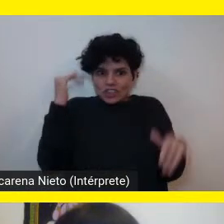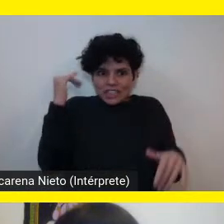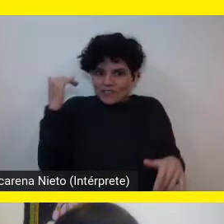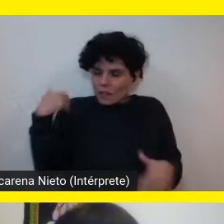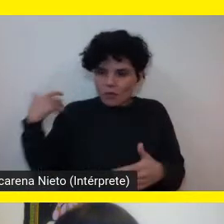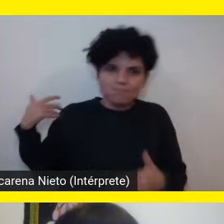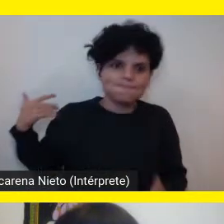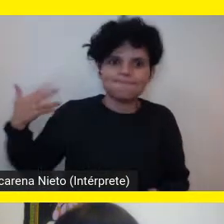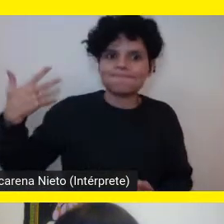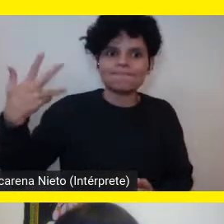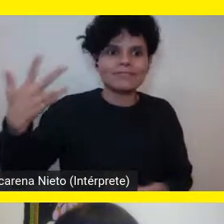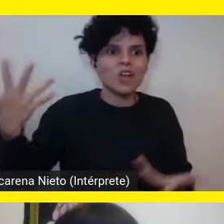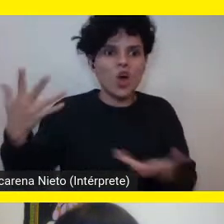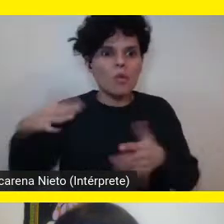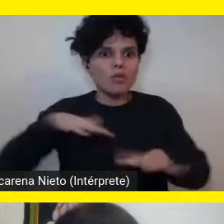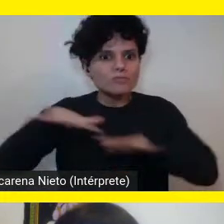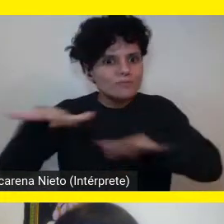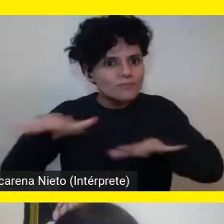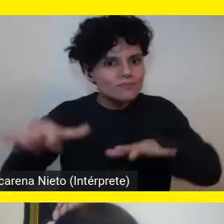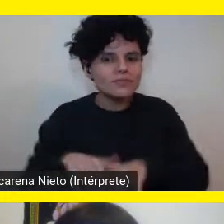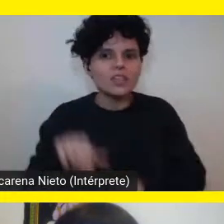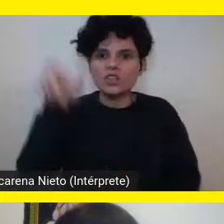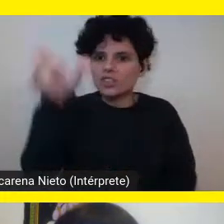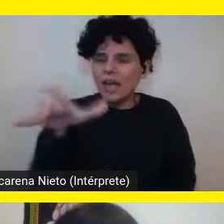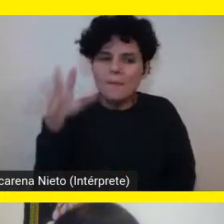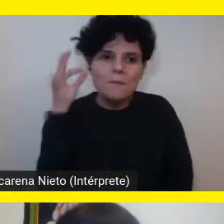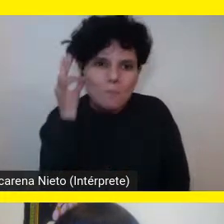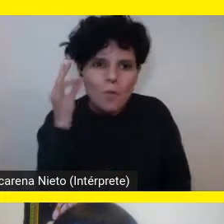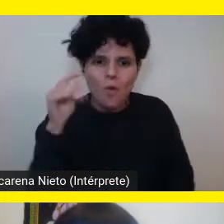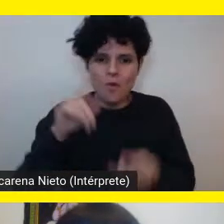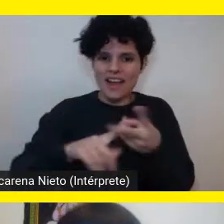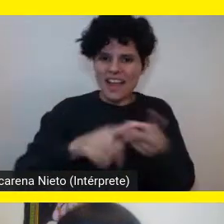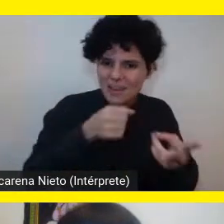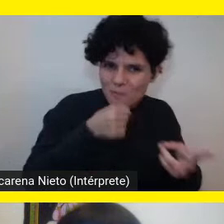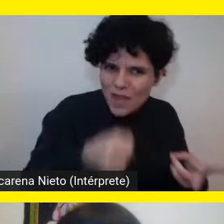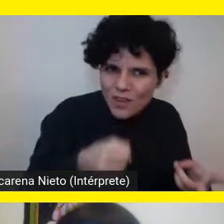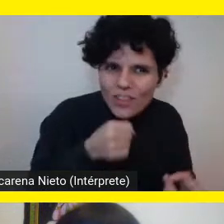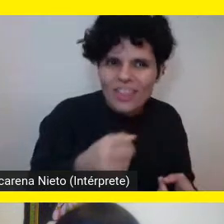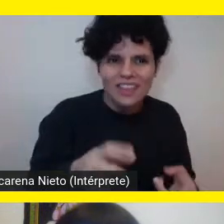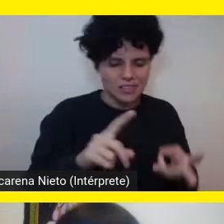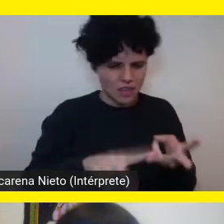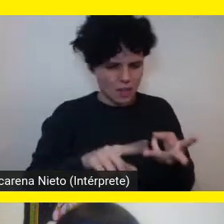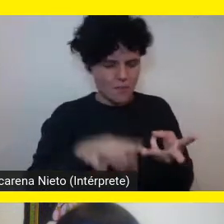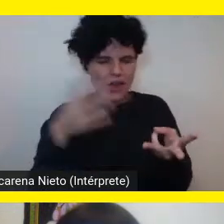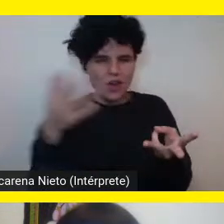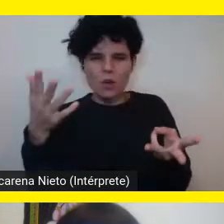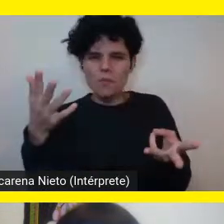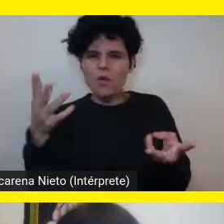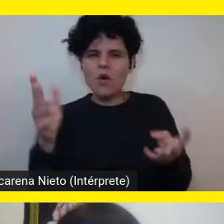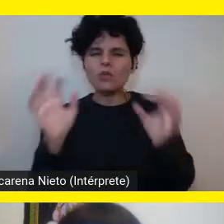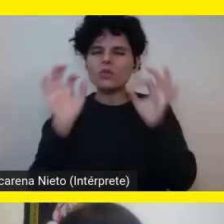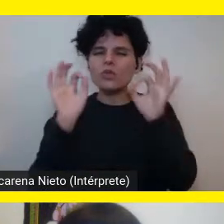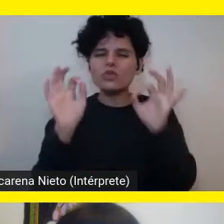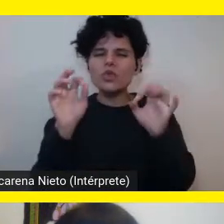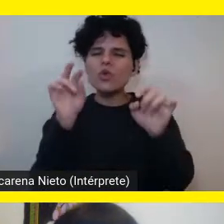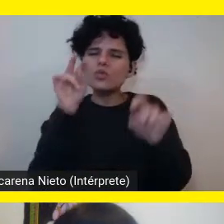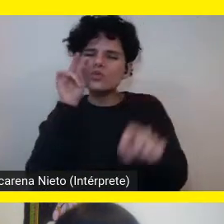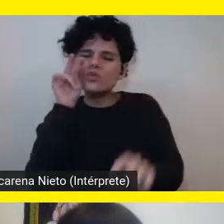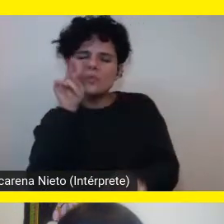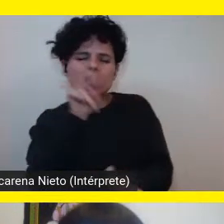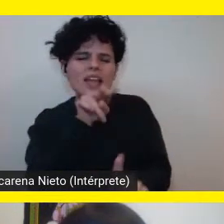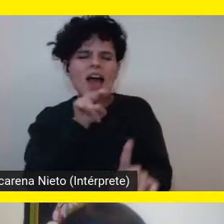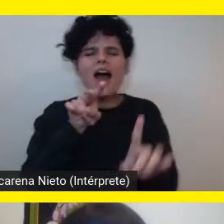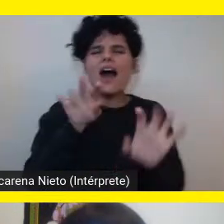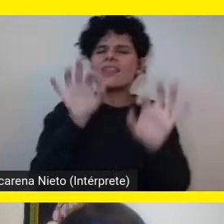sido... Entonces, es una mujer, es una periodista, pero también es una perspectiva particular con la cual se ven las